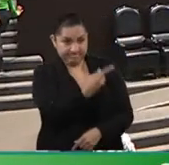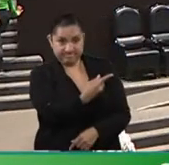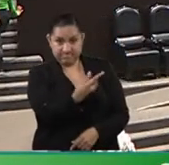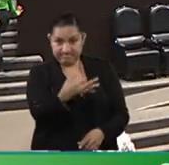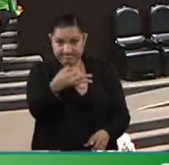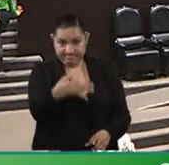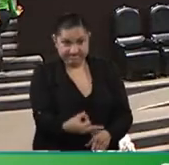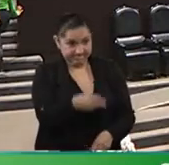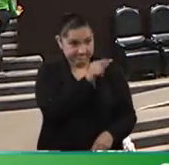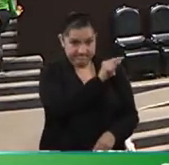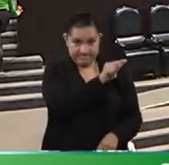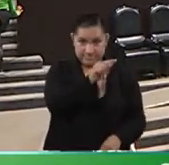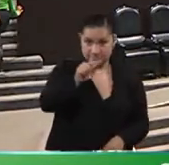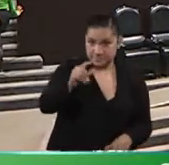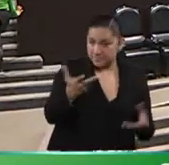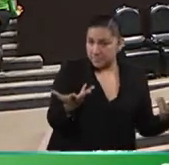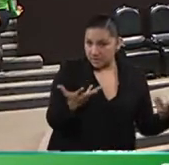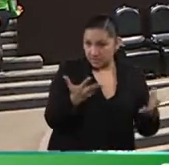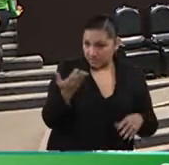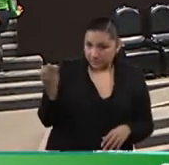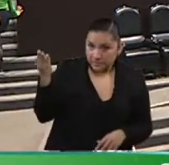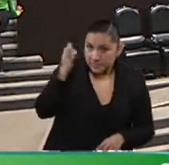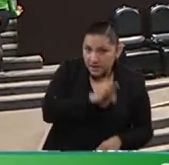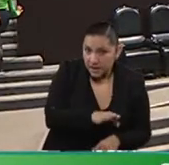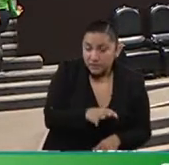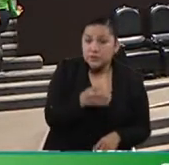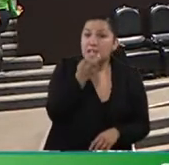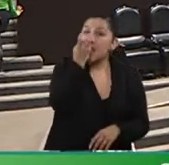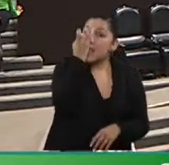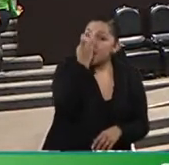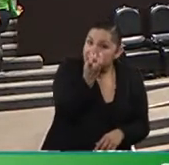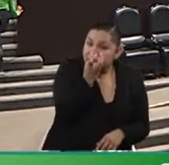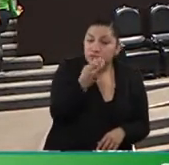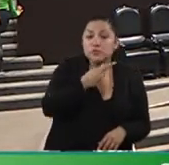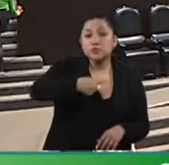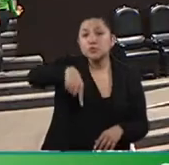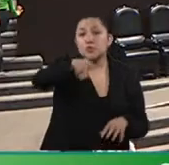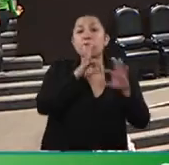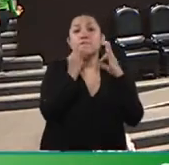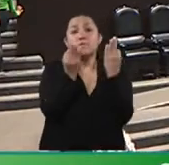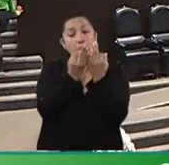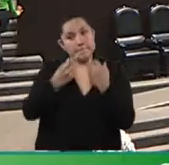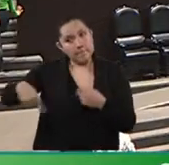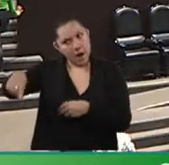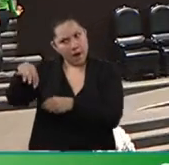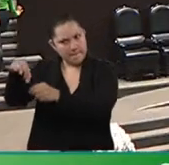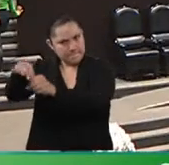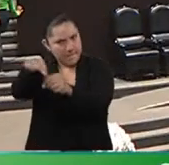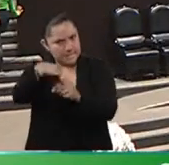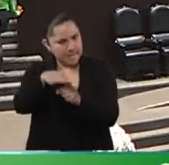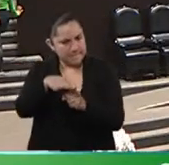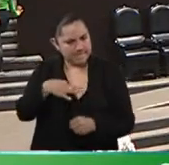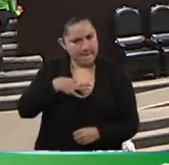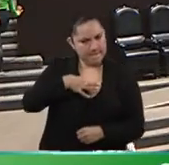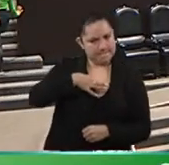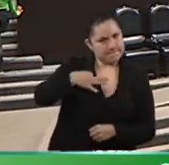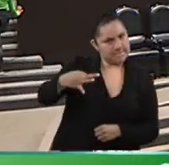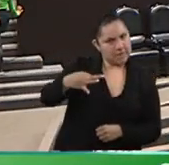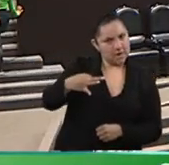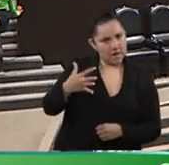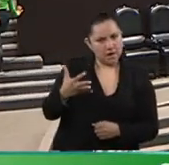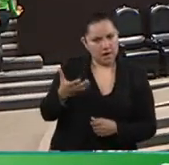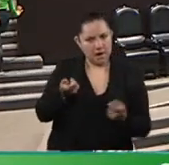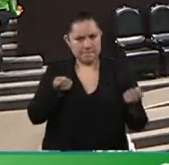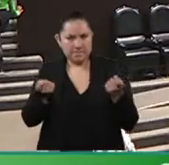poder vía la democracia traiciona a la democracia tampoco es